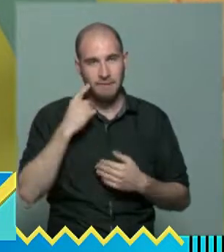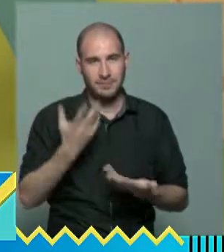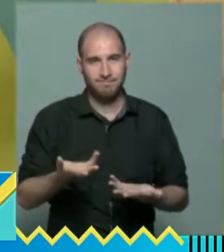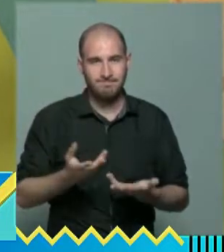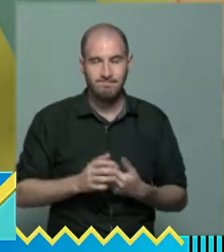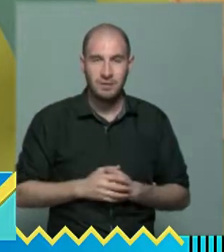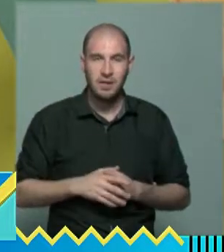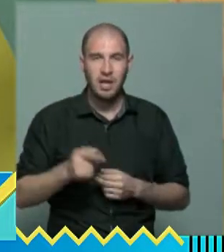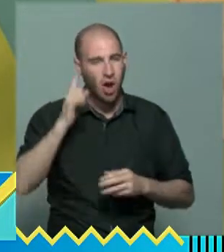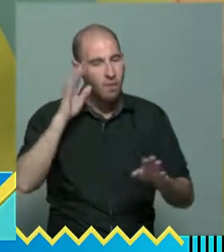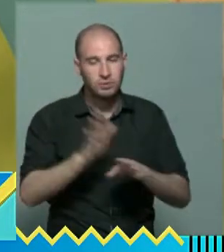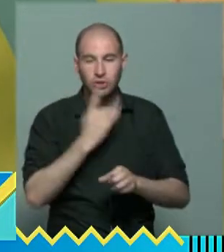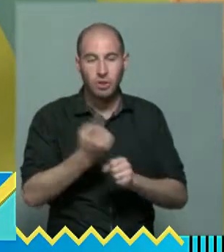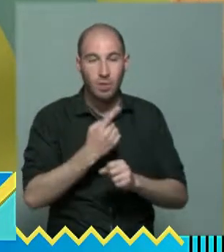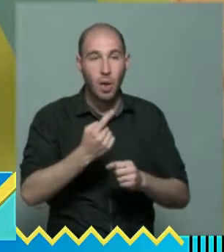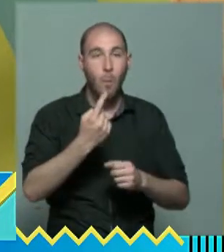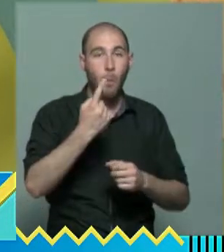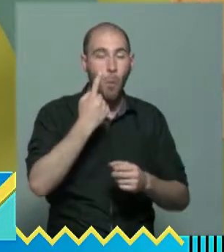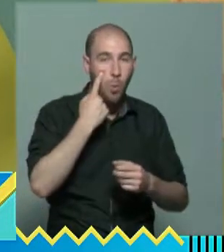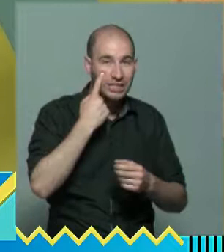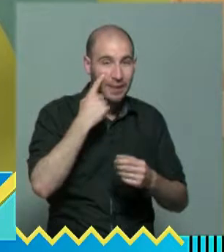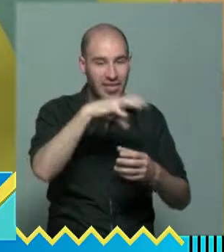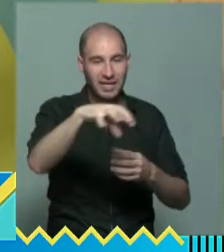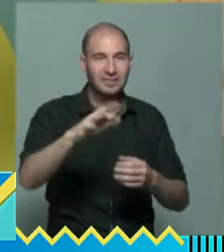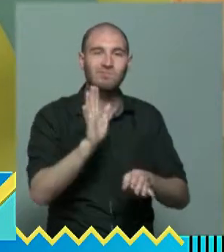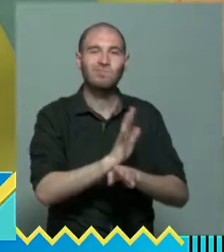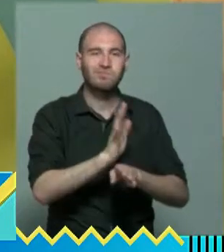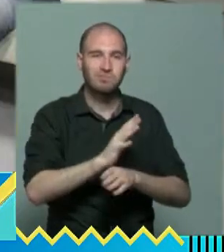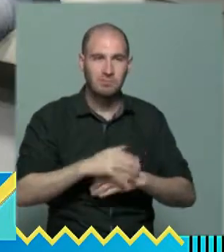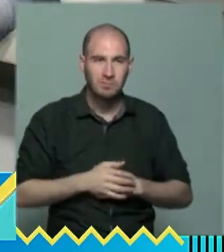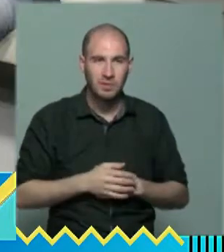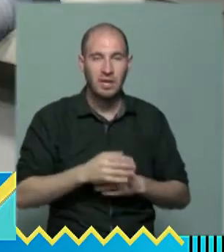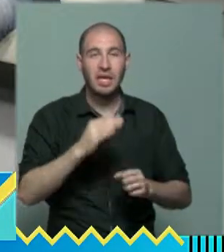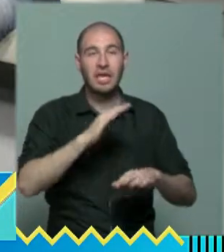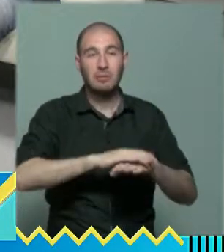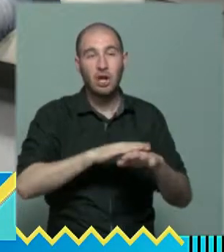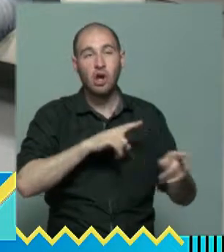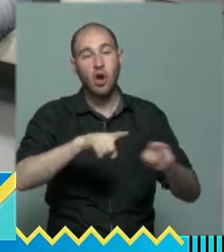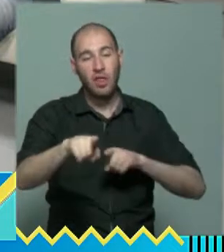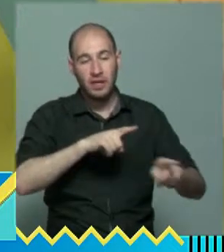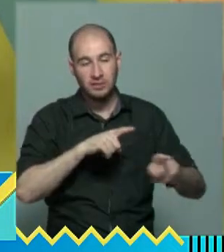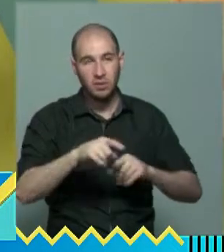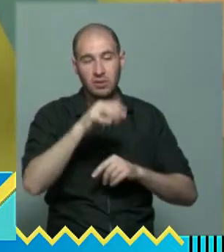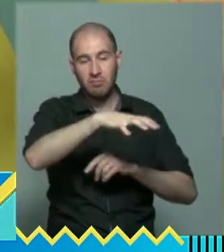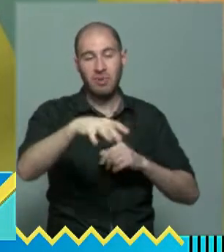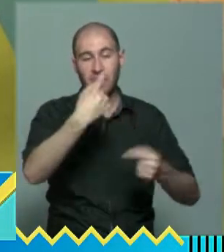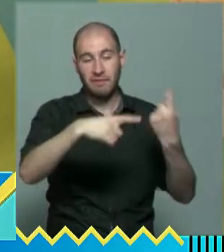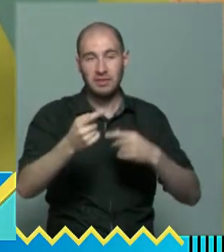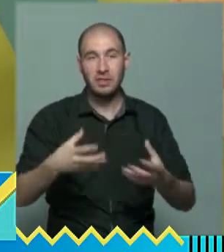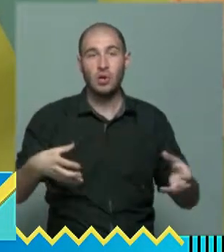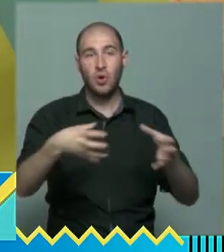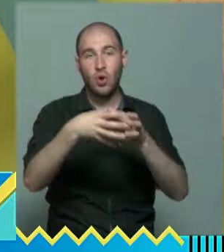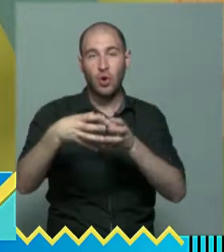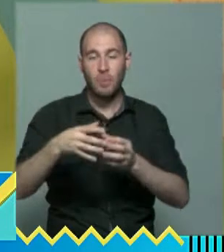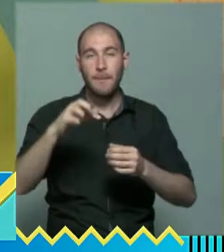No podemos confundir municipios con lo que eso significa en tareas coordinadas de distintos ámbitos y áreas